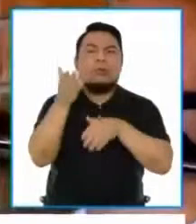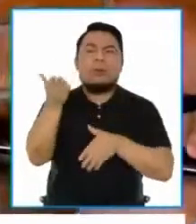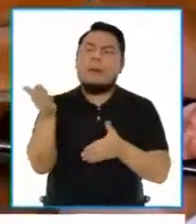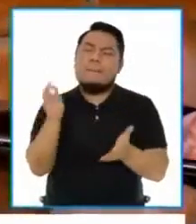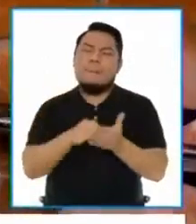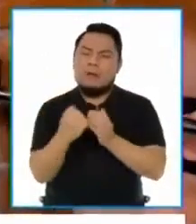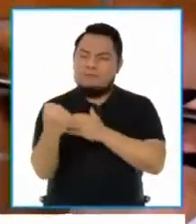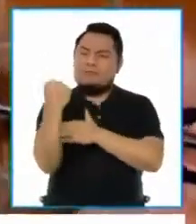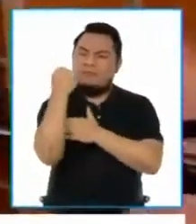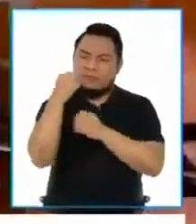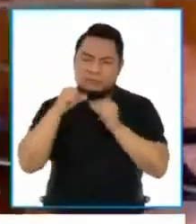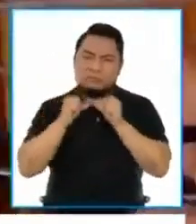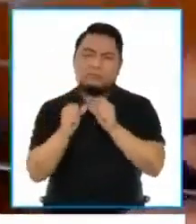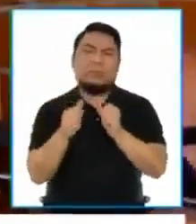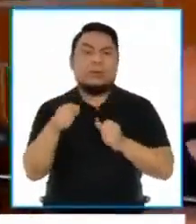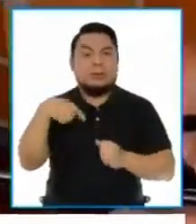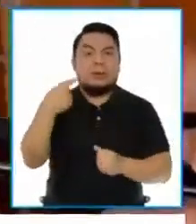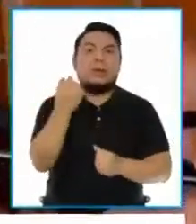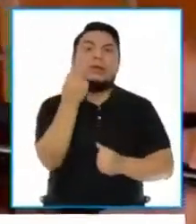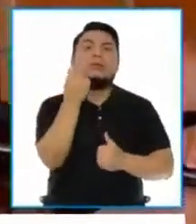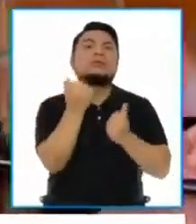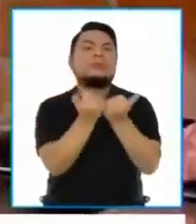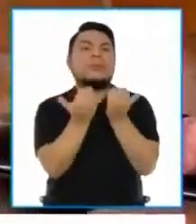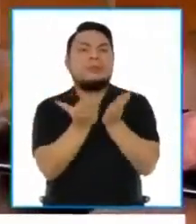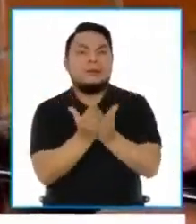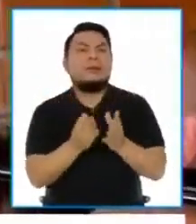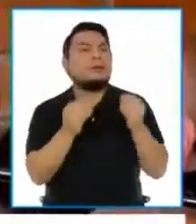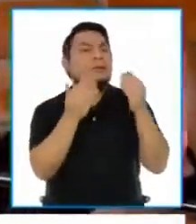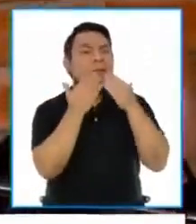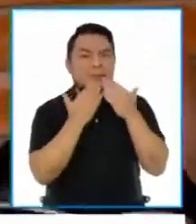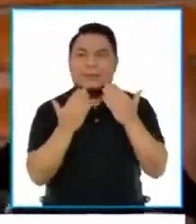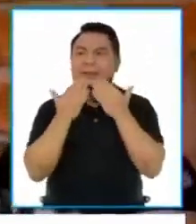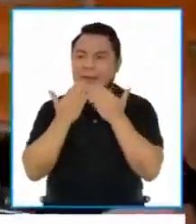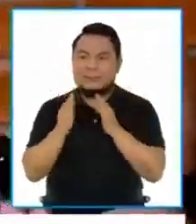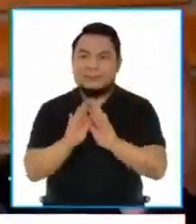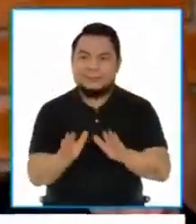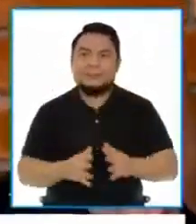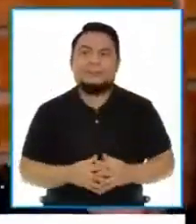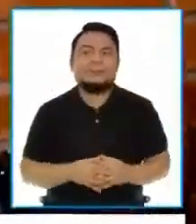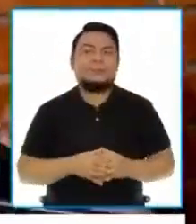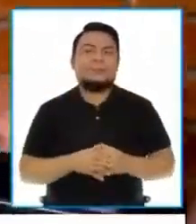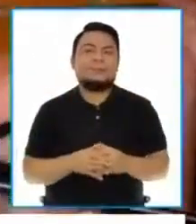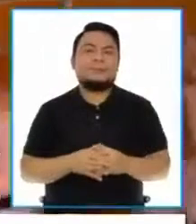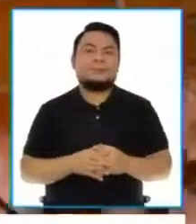con más fuerza que nunca para este 11 de abril. Muchas gracias.